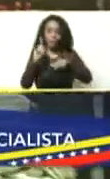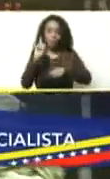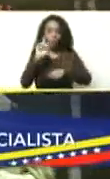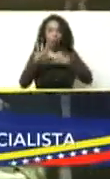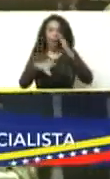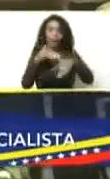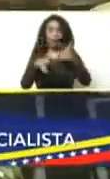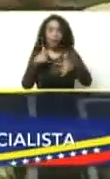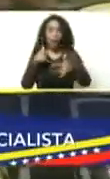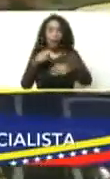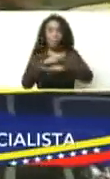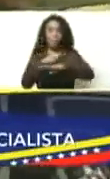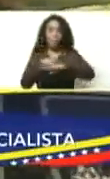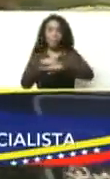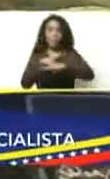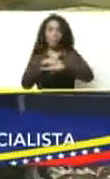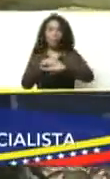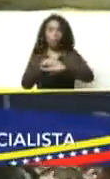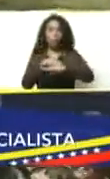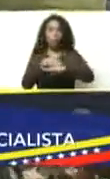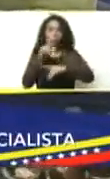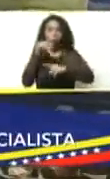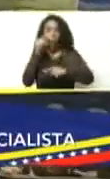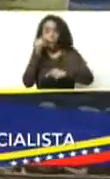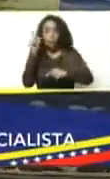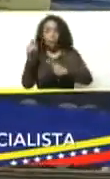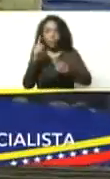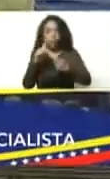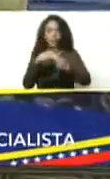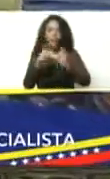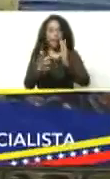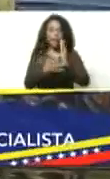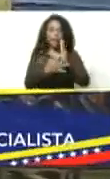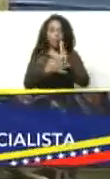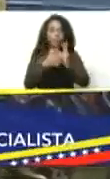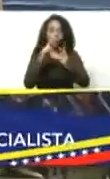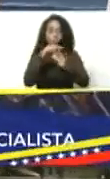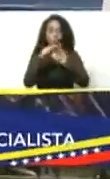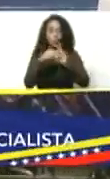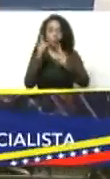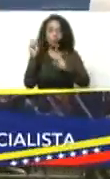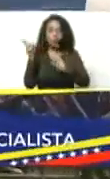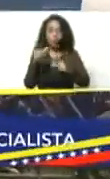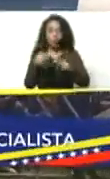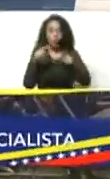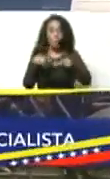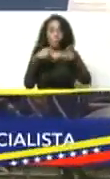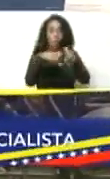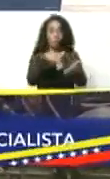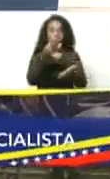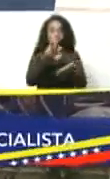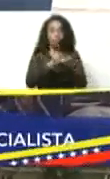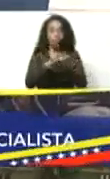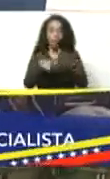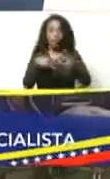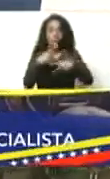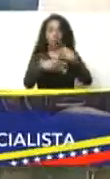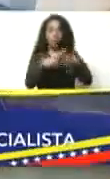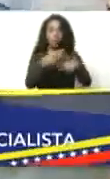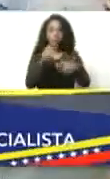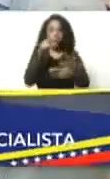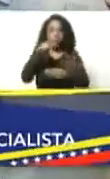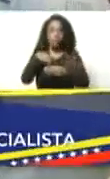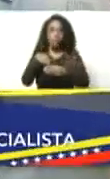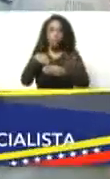ministro Castro Soteldo, la ministra de Tecnología, la compañera Gabriela, estuvimos en un acto donde fuimos certificados como productores de semillas de papa. Correcto. Esto